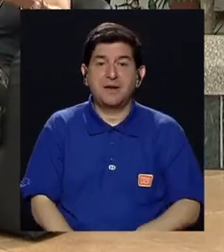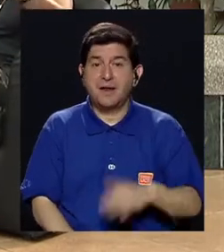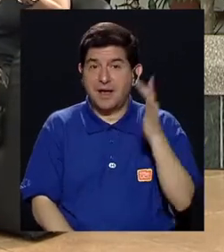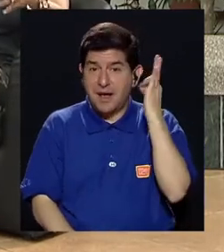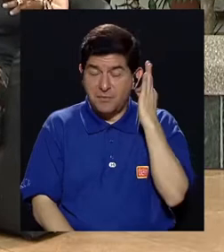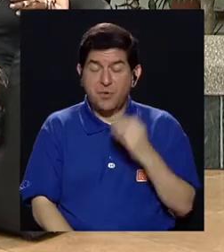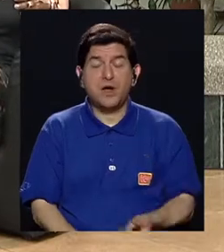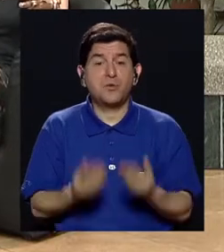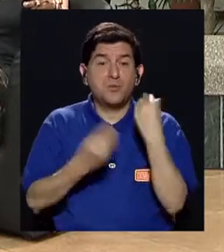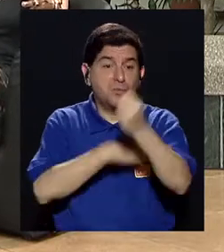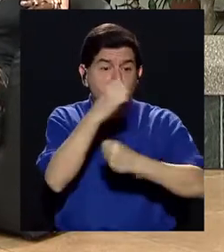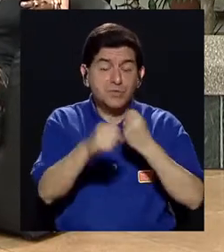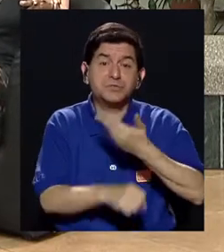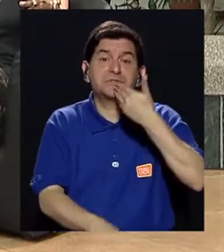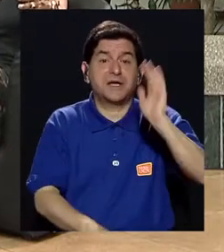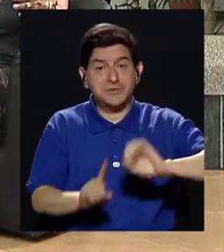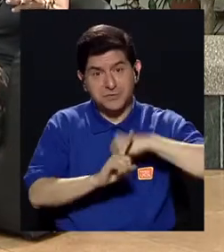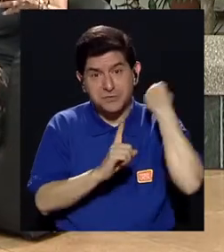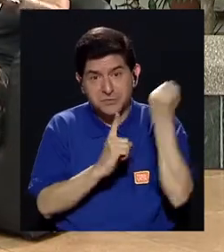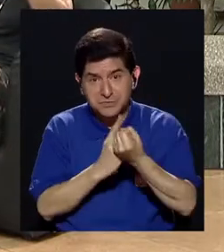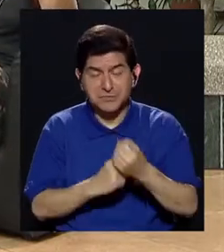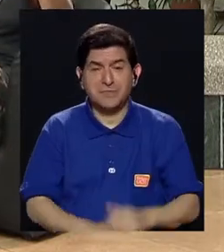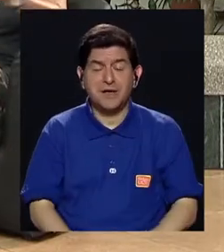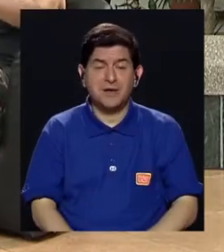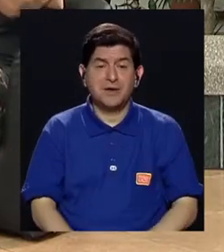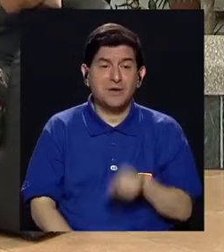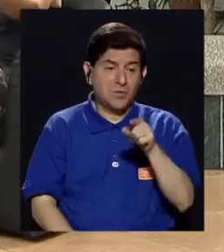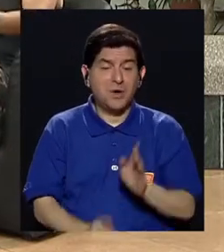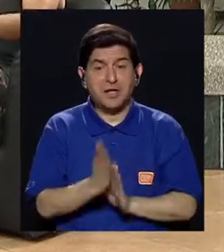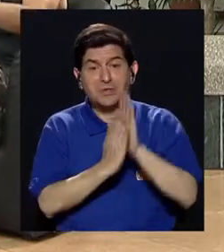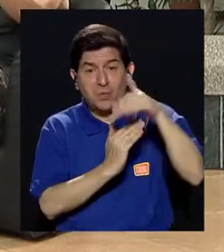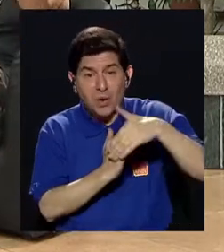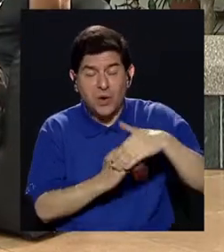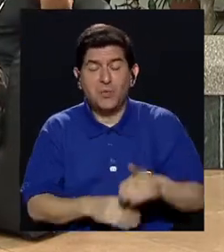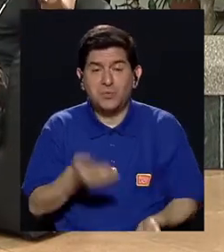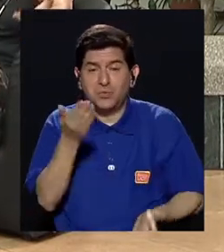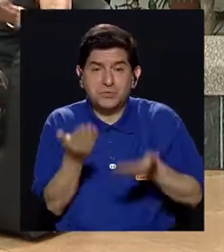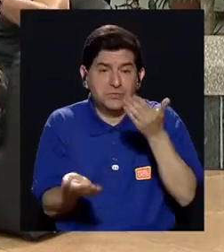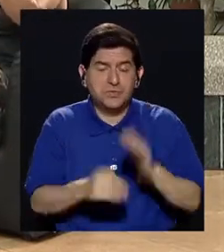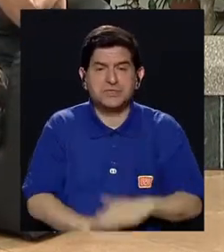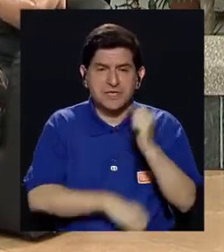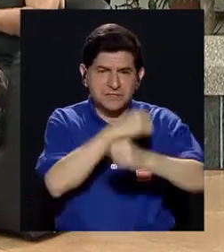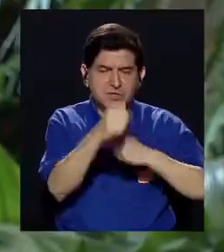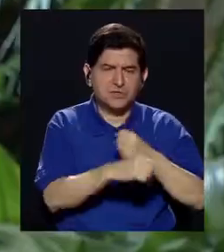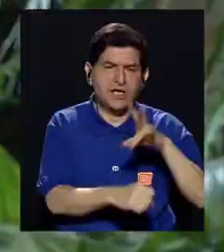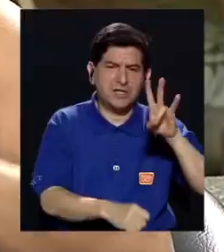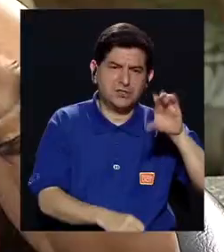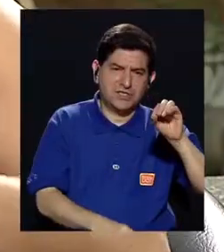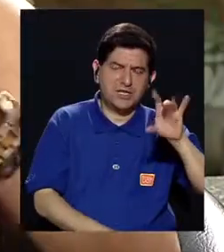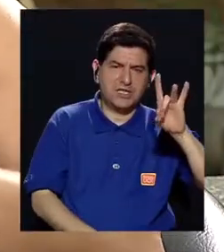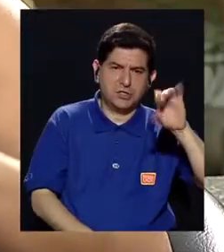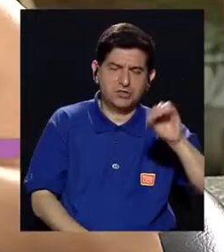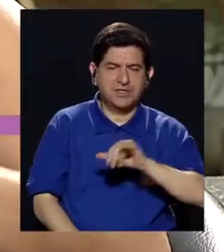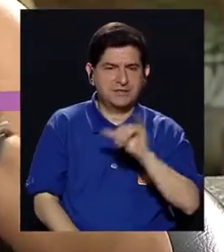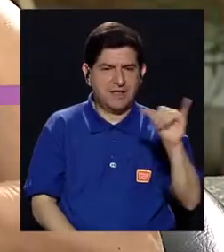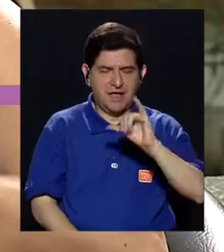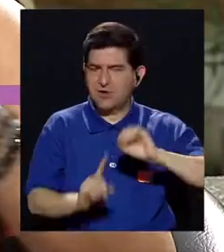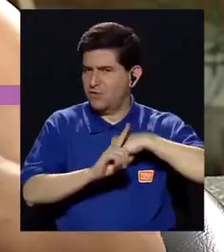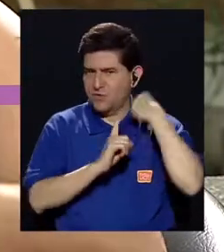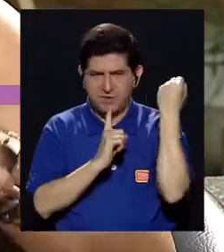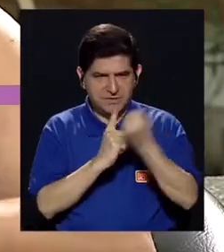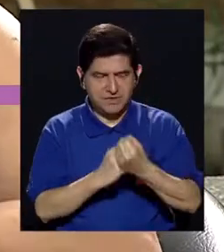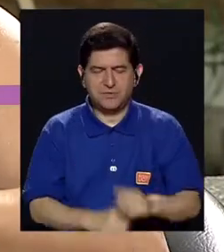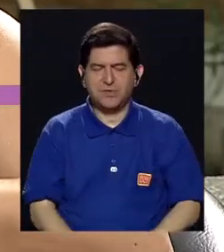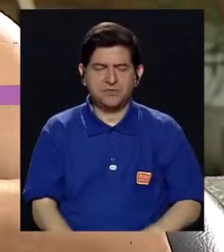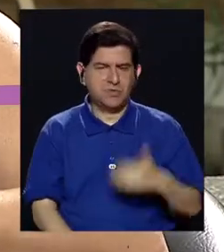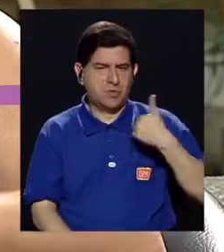mal. Bueno, a las mujeres nos ha ido muchos años mal cuando son excesos y anticonceptivos. 70, pero bueno, 80. En todo caso igual. No es para que ni para